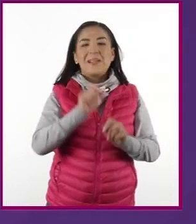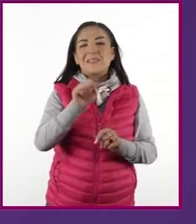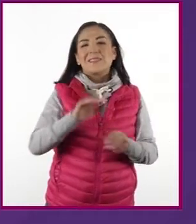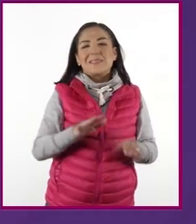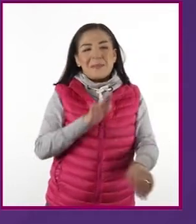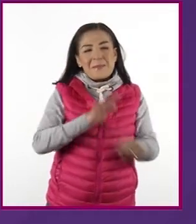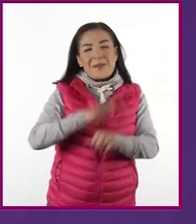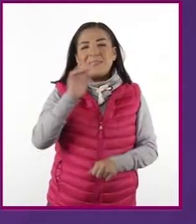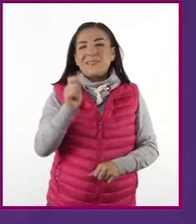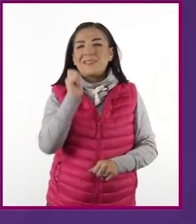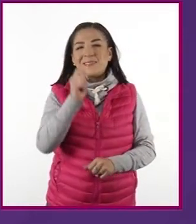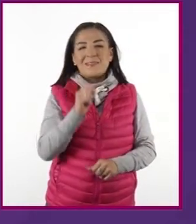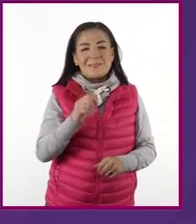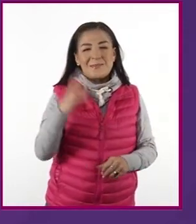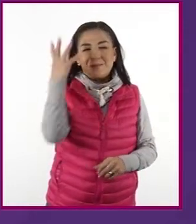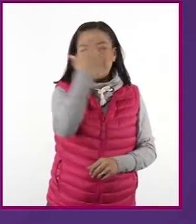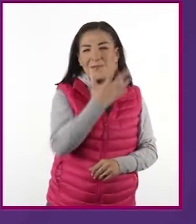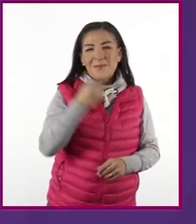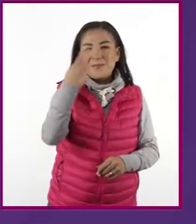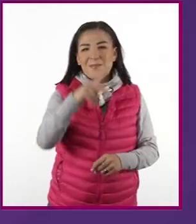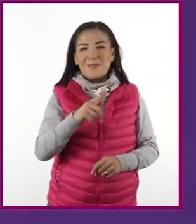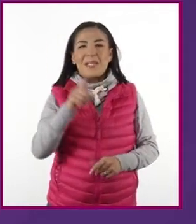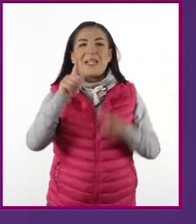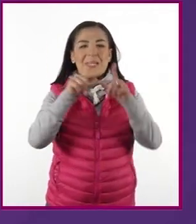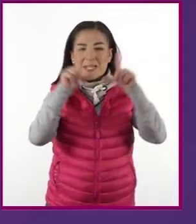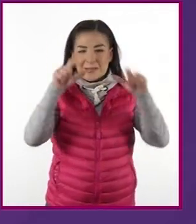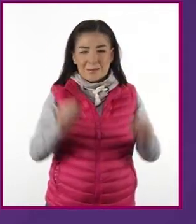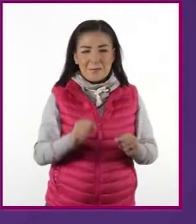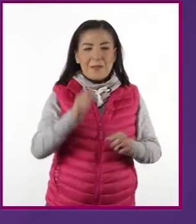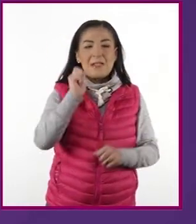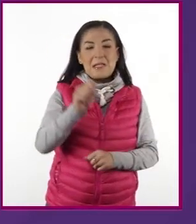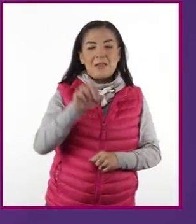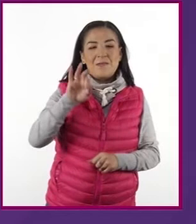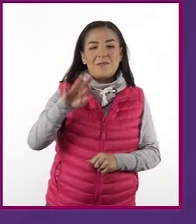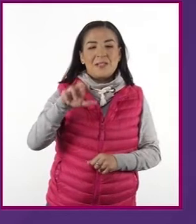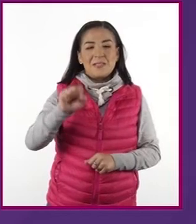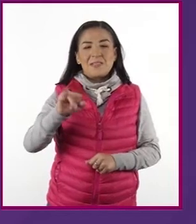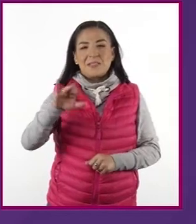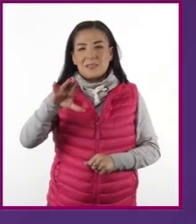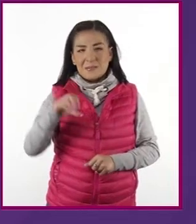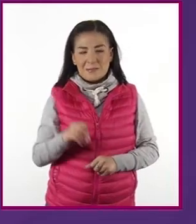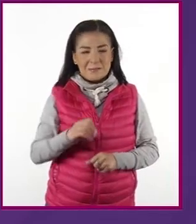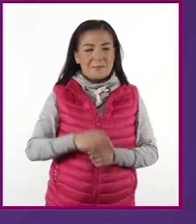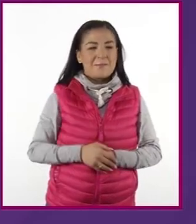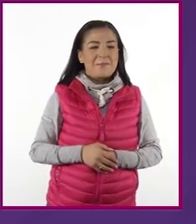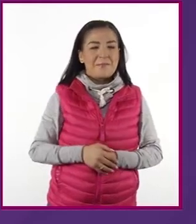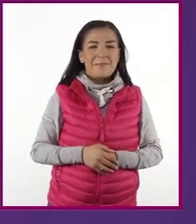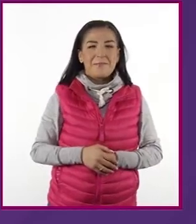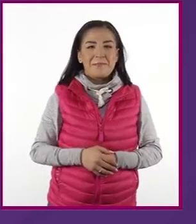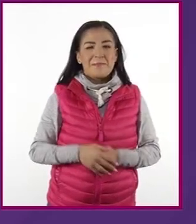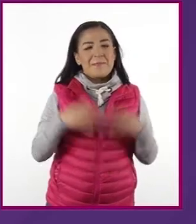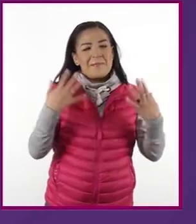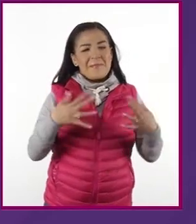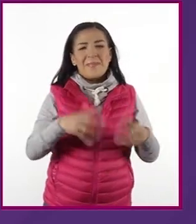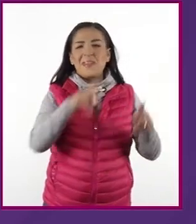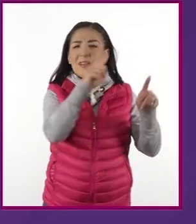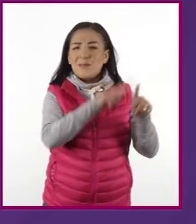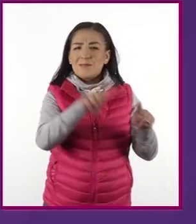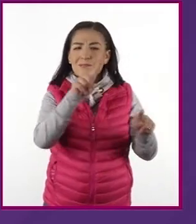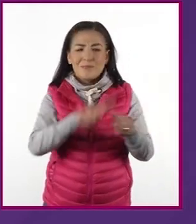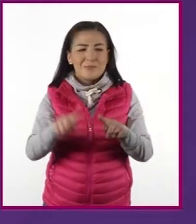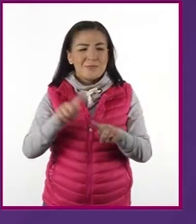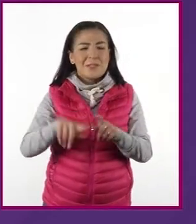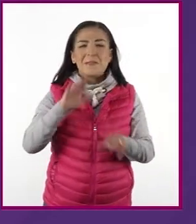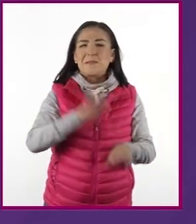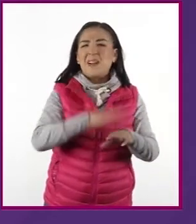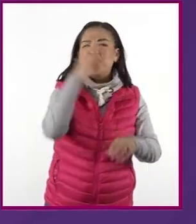Serrano. Vasta y diversa como su geografía, igualmente rica, intensa y compleja